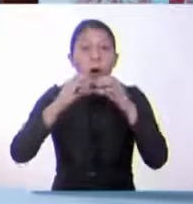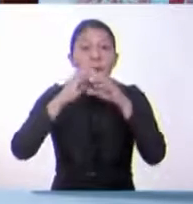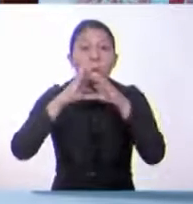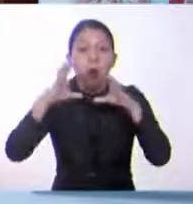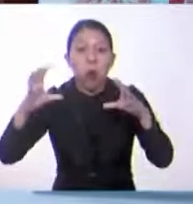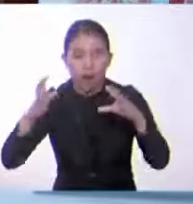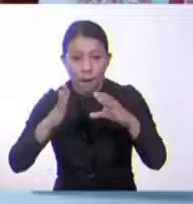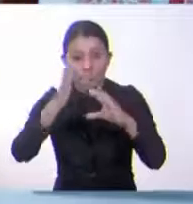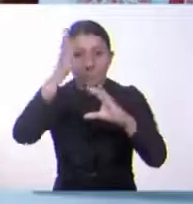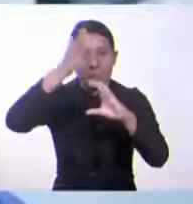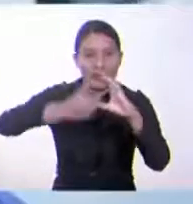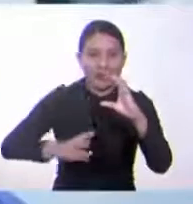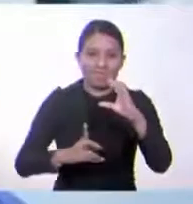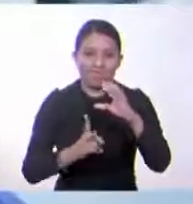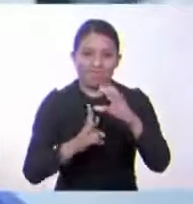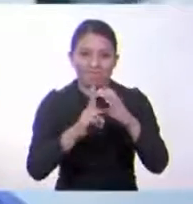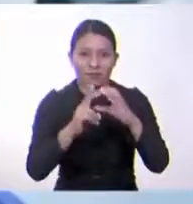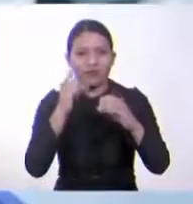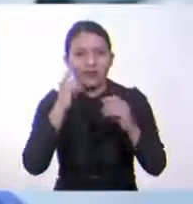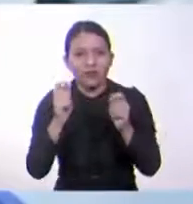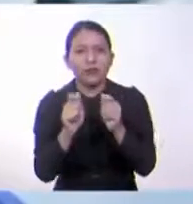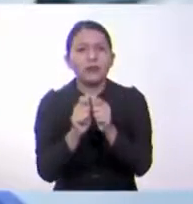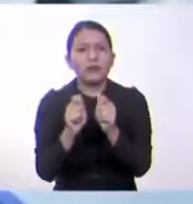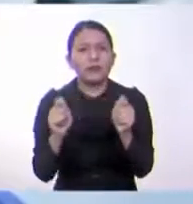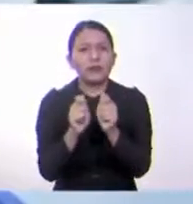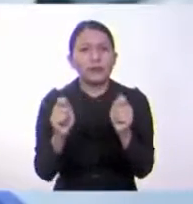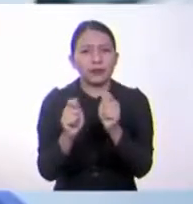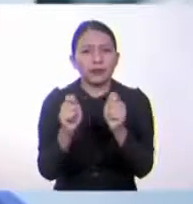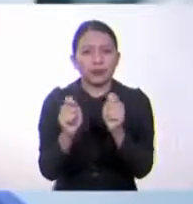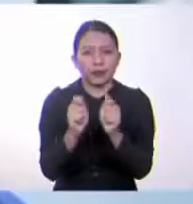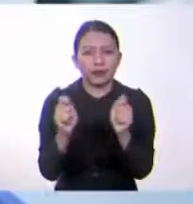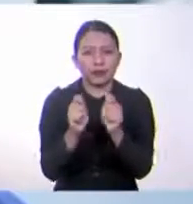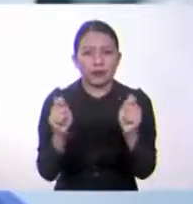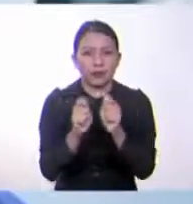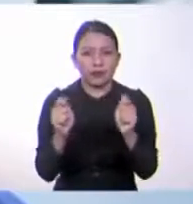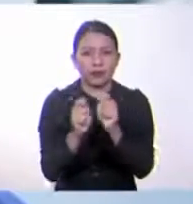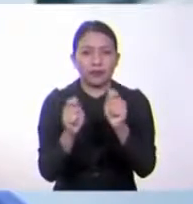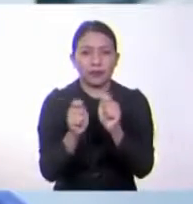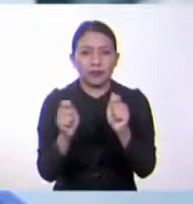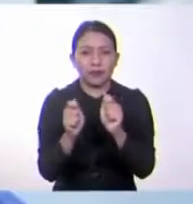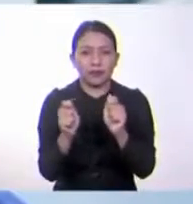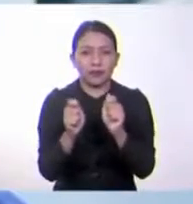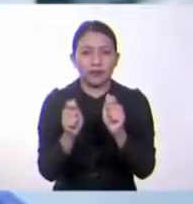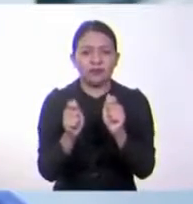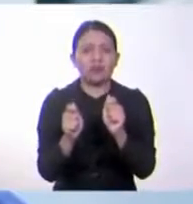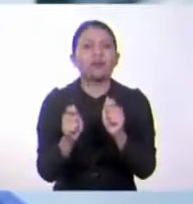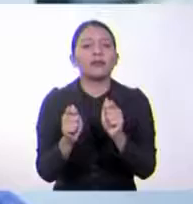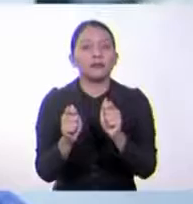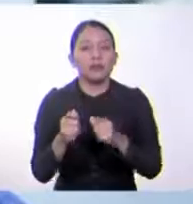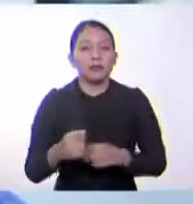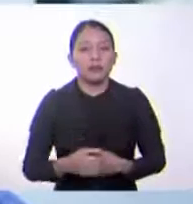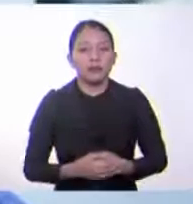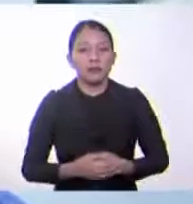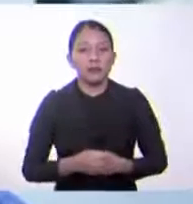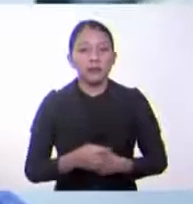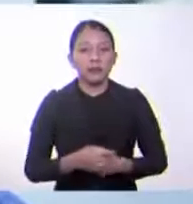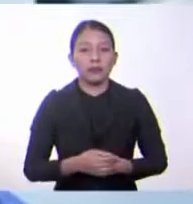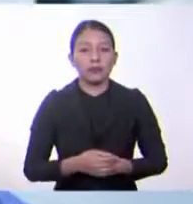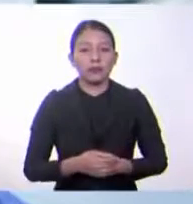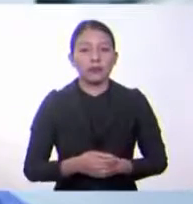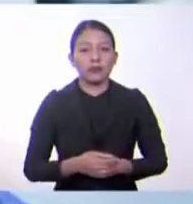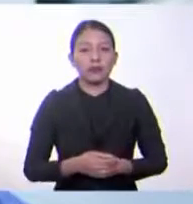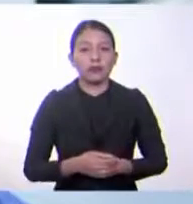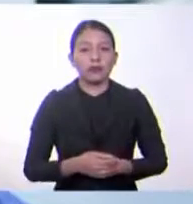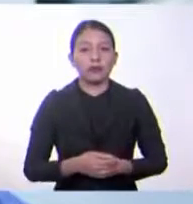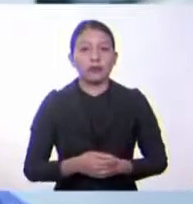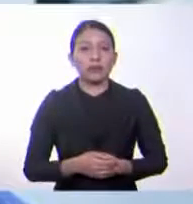Y esta membrana o esta vejiga cortada la vas a colocar de manera estirada en el fondo